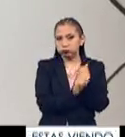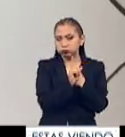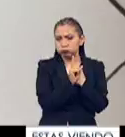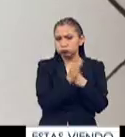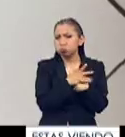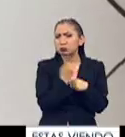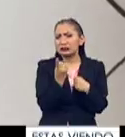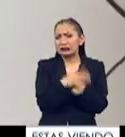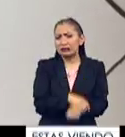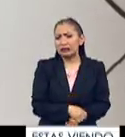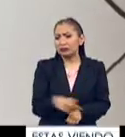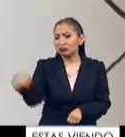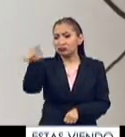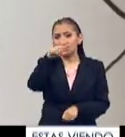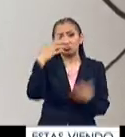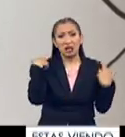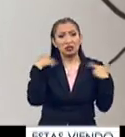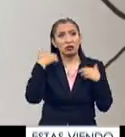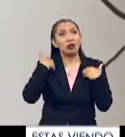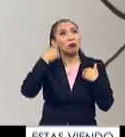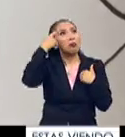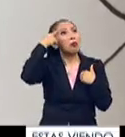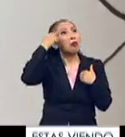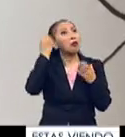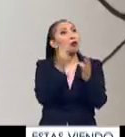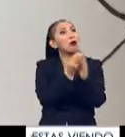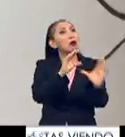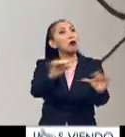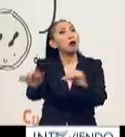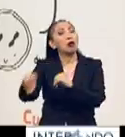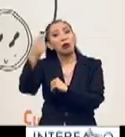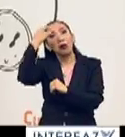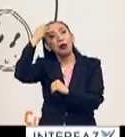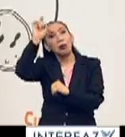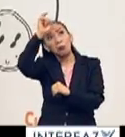¿Por qué? Pues porque los maestros no entienden lo que están enseñando.